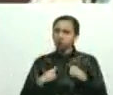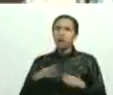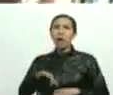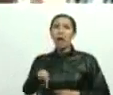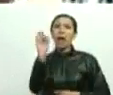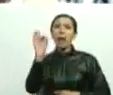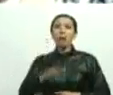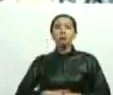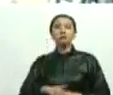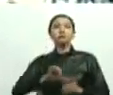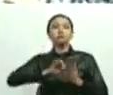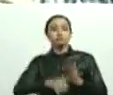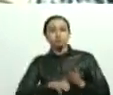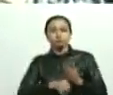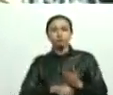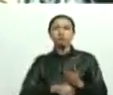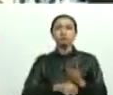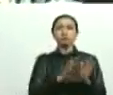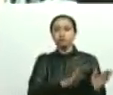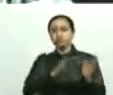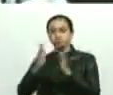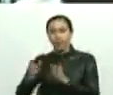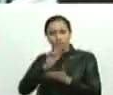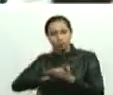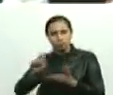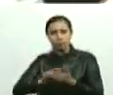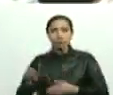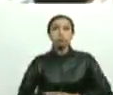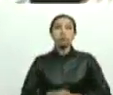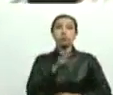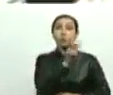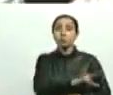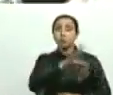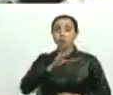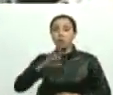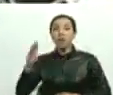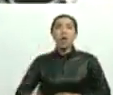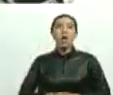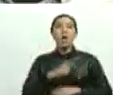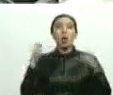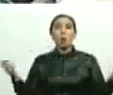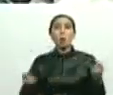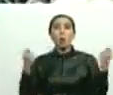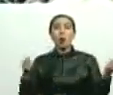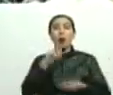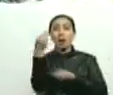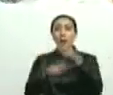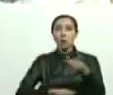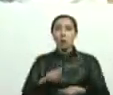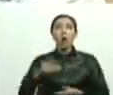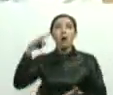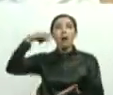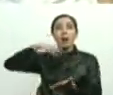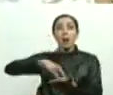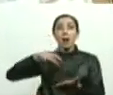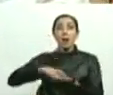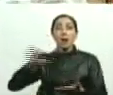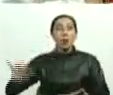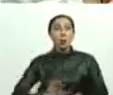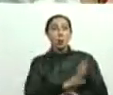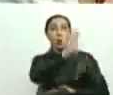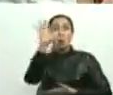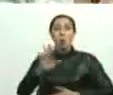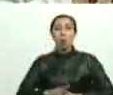entidad tal, a 200 años de la gloriosa campaña de Carabobo, una vez